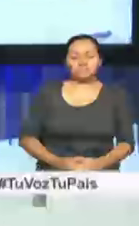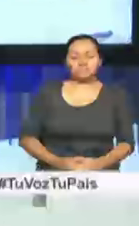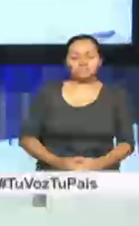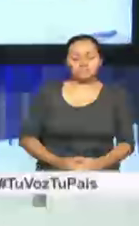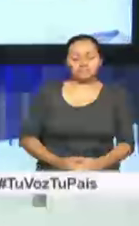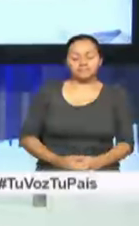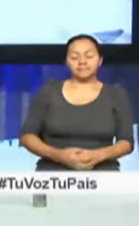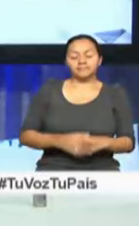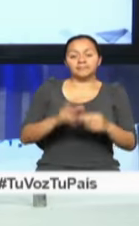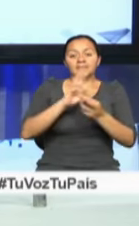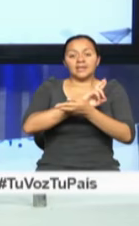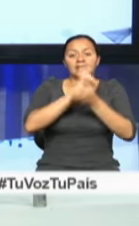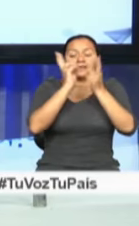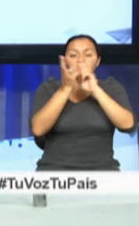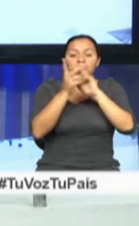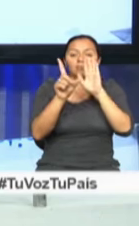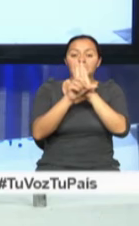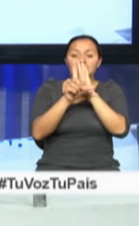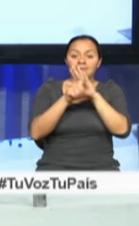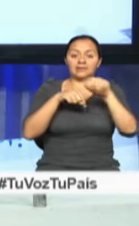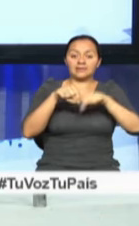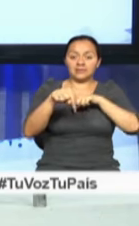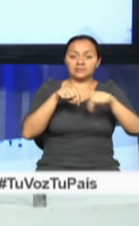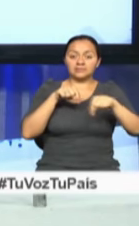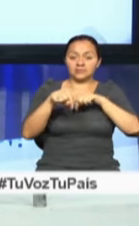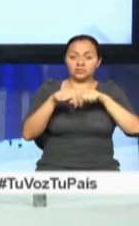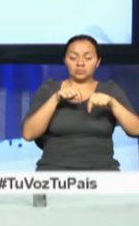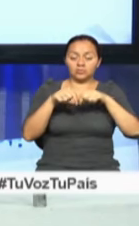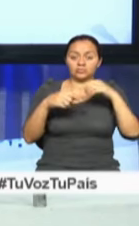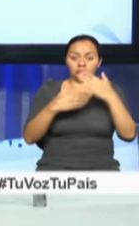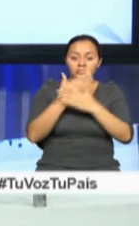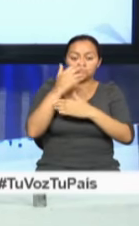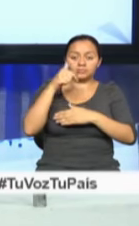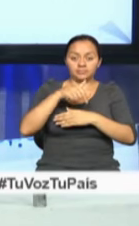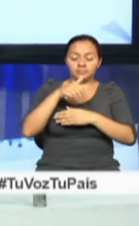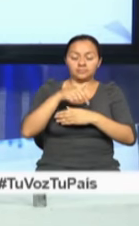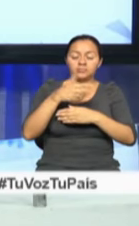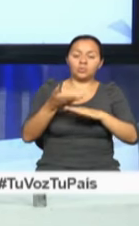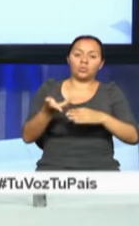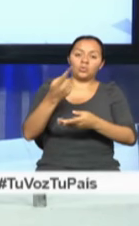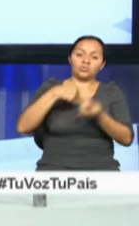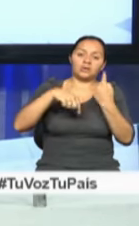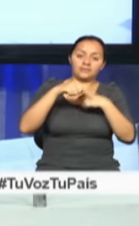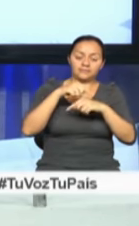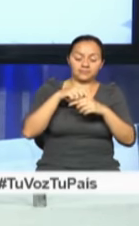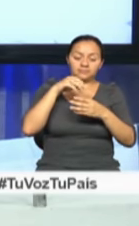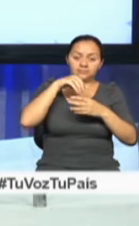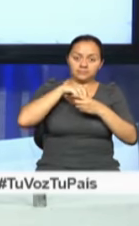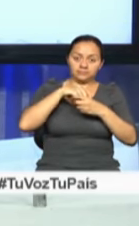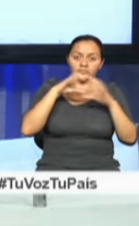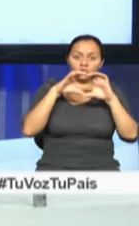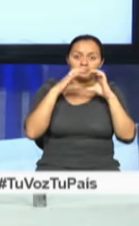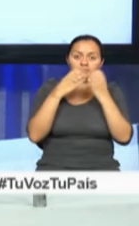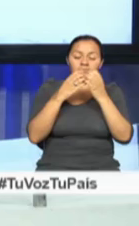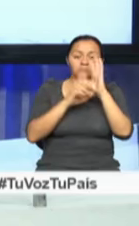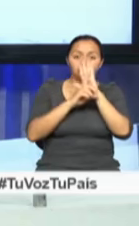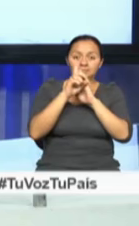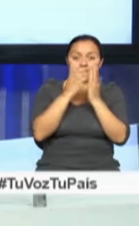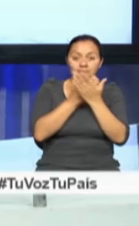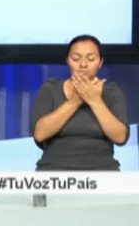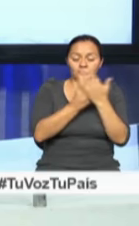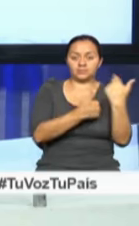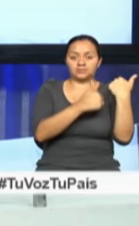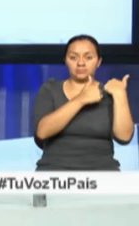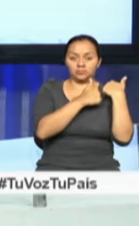El proyecto de reformas a la Ley de Tránsito y Transporte Terrestre regresó a su análisis al interior de la Comisión de Desarrollo Económico de